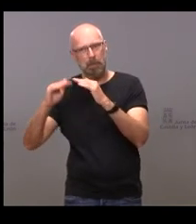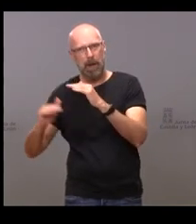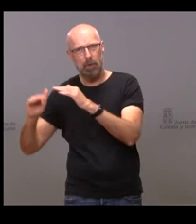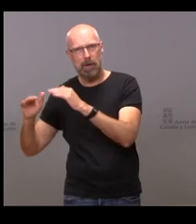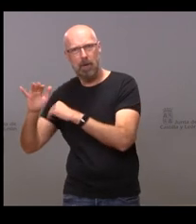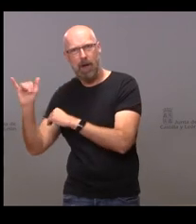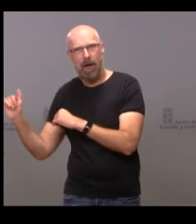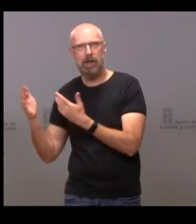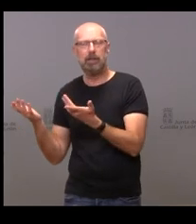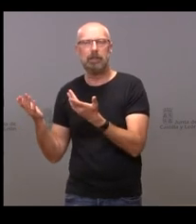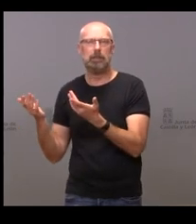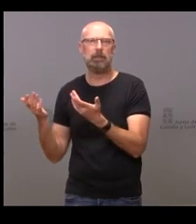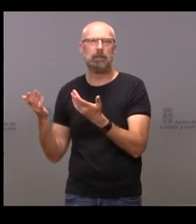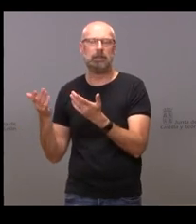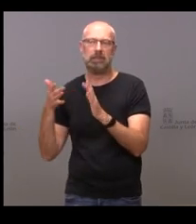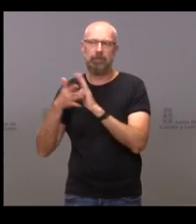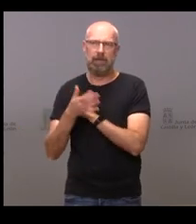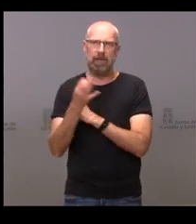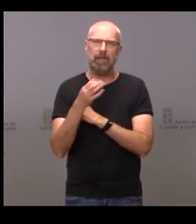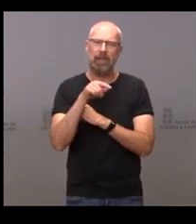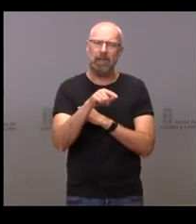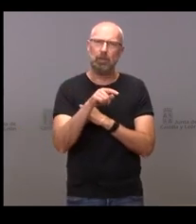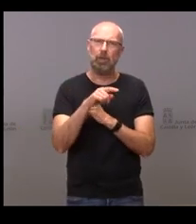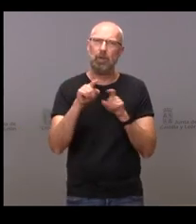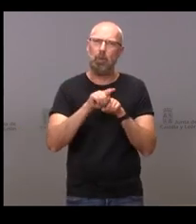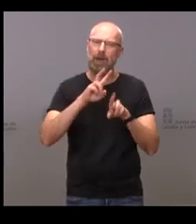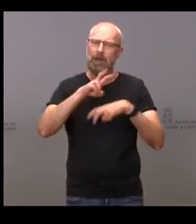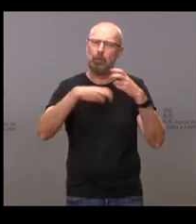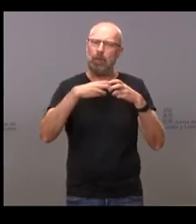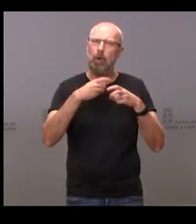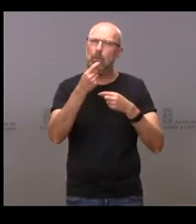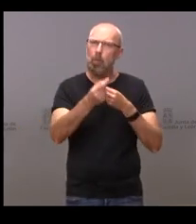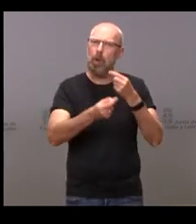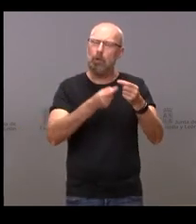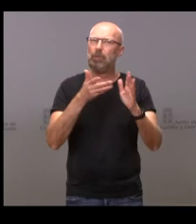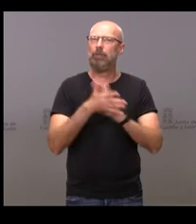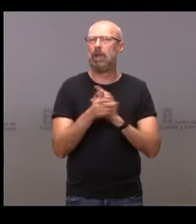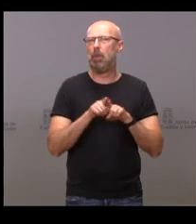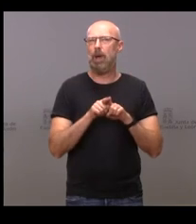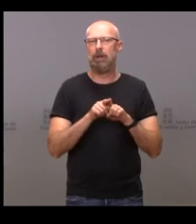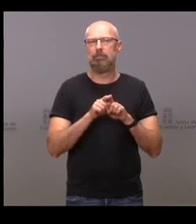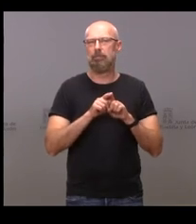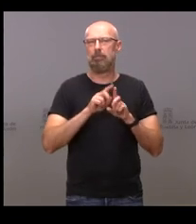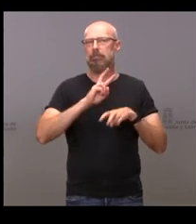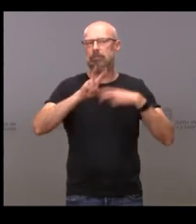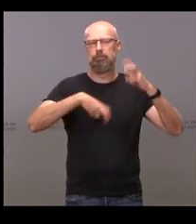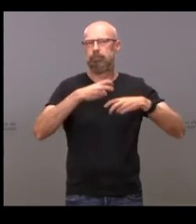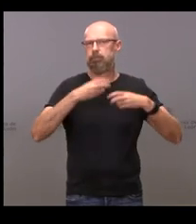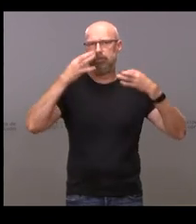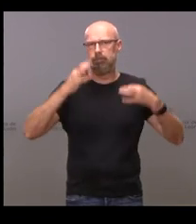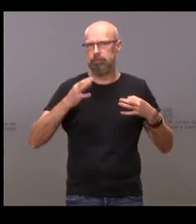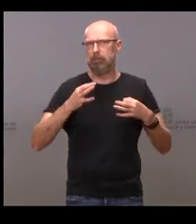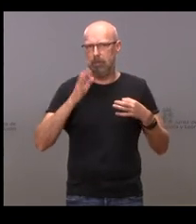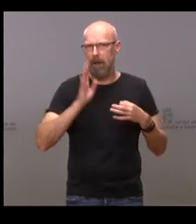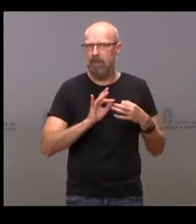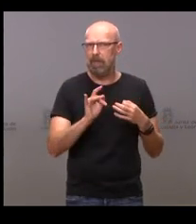que se haría progresivamente, suena un poco a reestructuración sanitaria. Quiero decir, ¿esas plazas